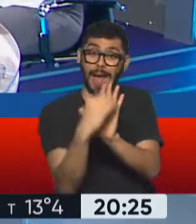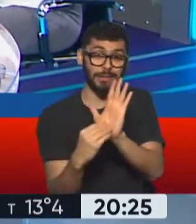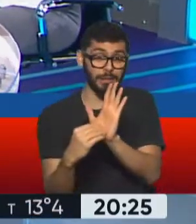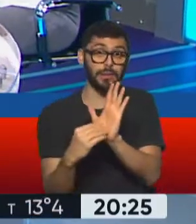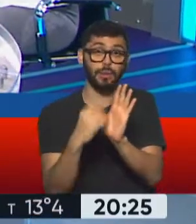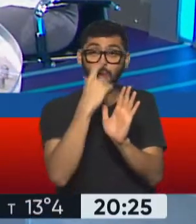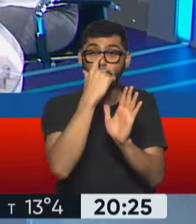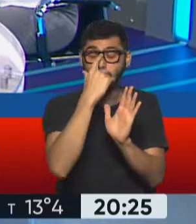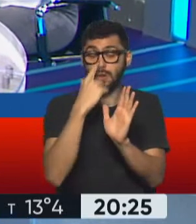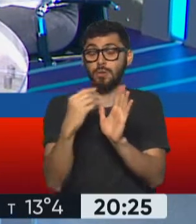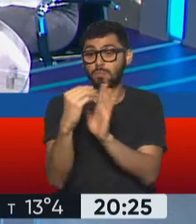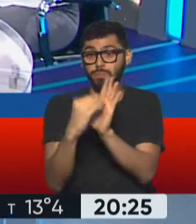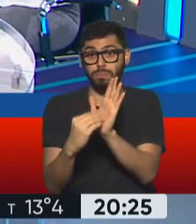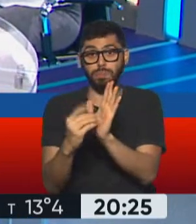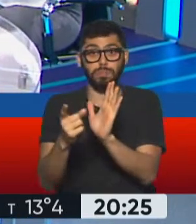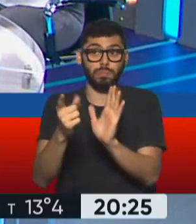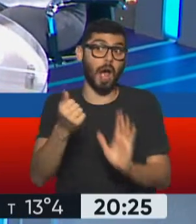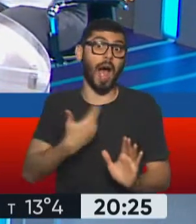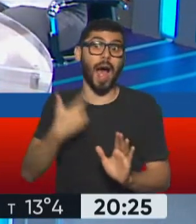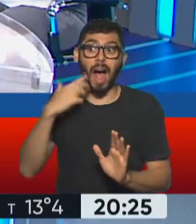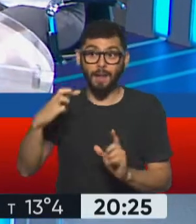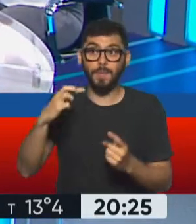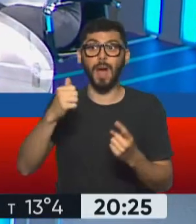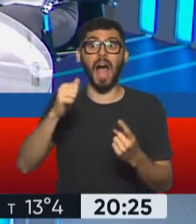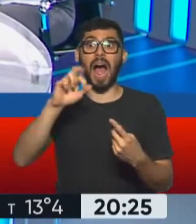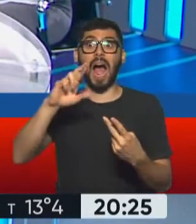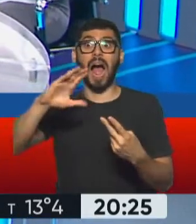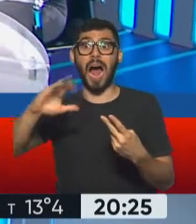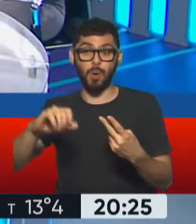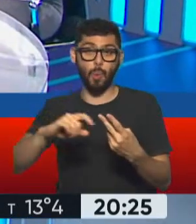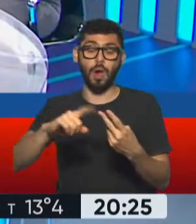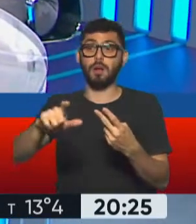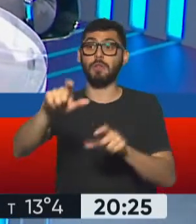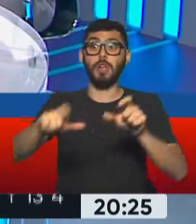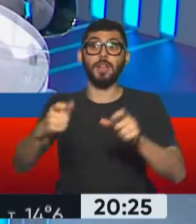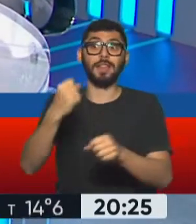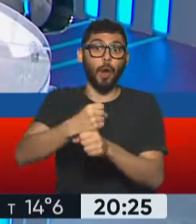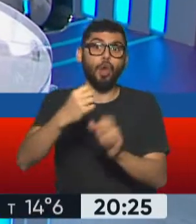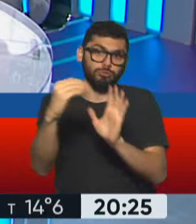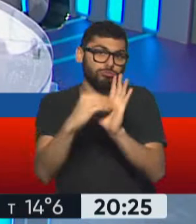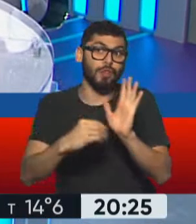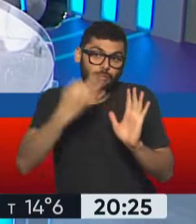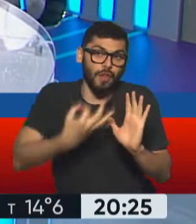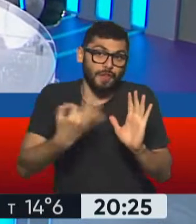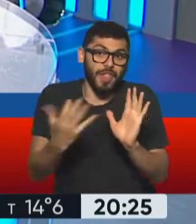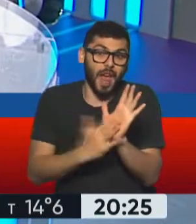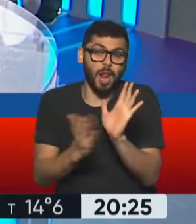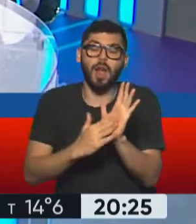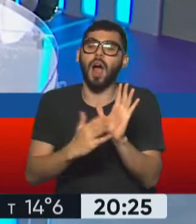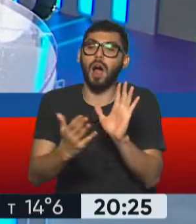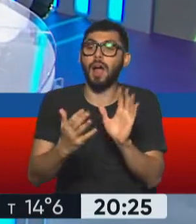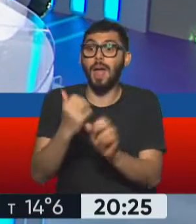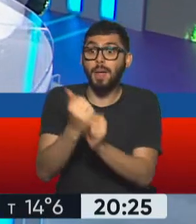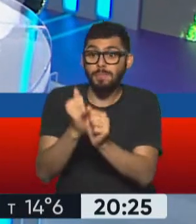tengan, digamos, estén inscriptos en AFIP y en ARBA y tengan a sus trabajadores, por supuesto, declarados, si están dentro de este tamaño